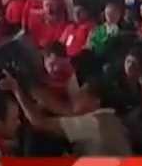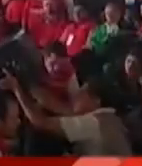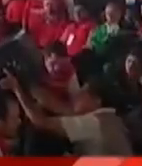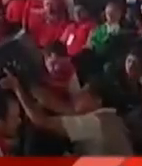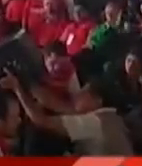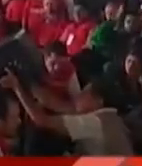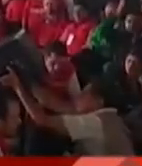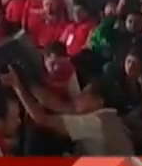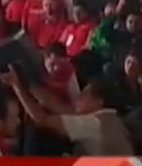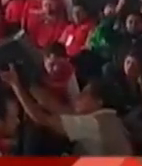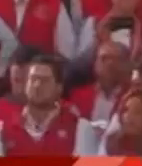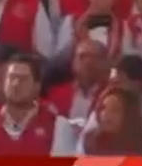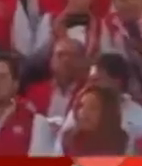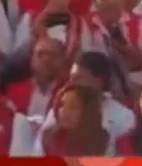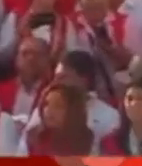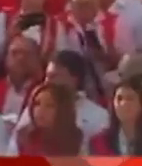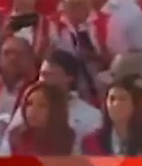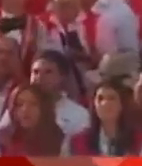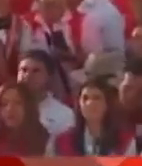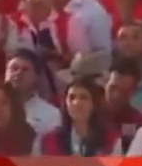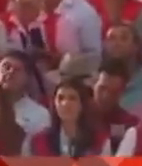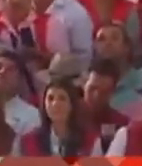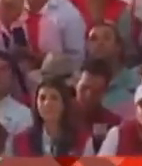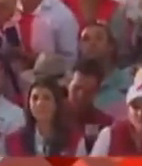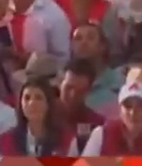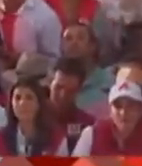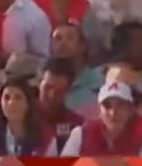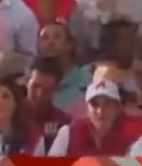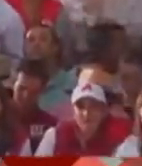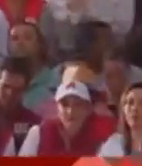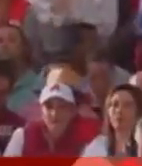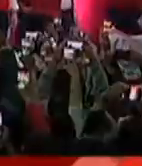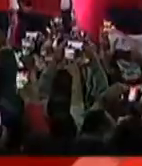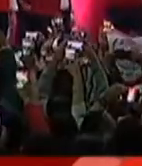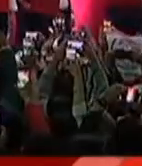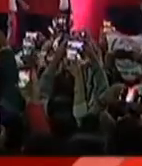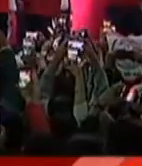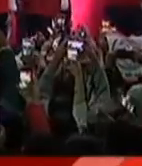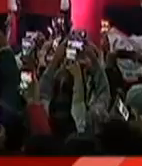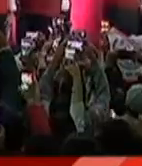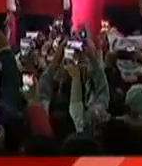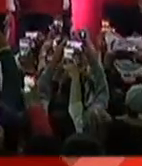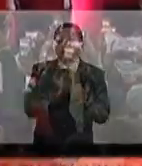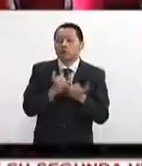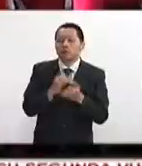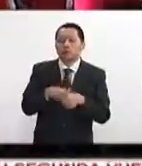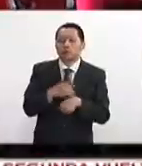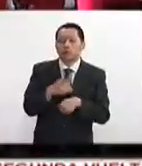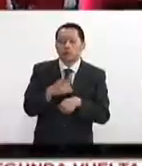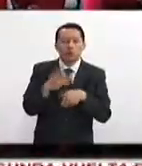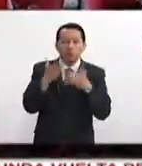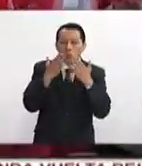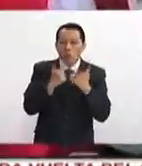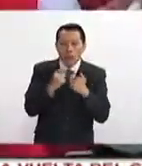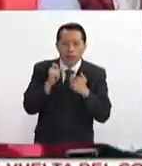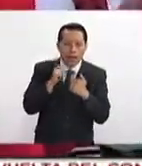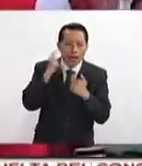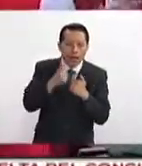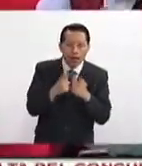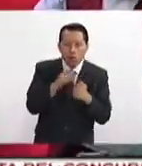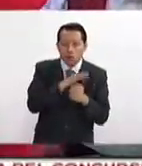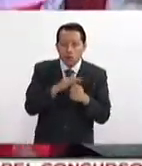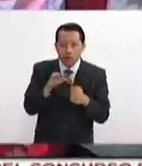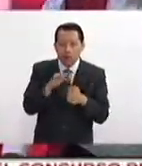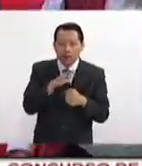presunto financiamiento ilegal de la campaña del candidato del PRI a la gubernatura del Estado de México, Alfredo del Mazo. Esto por no encontrar elementos para